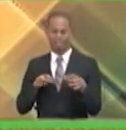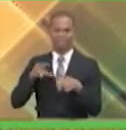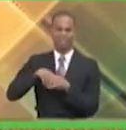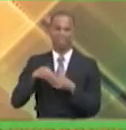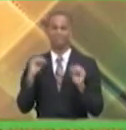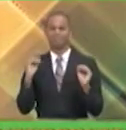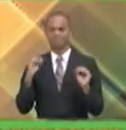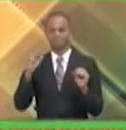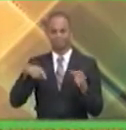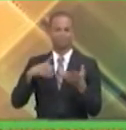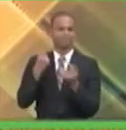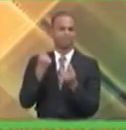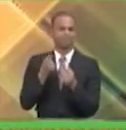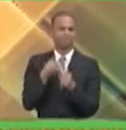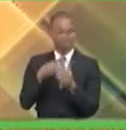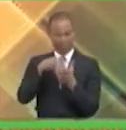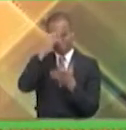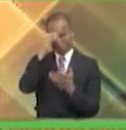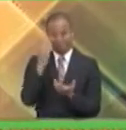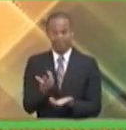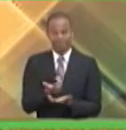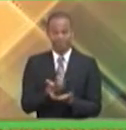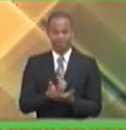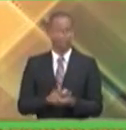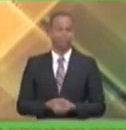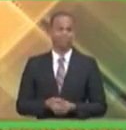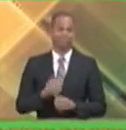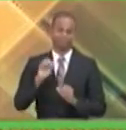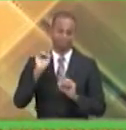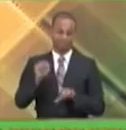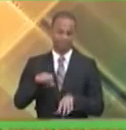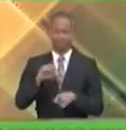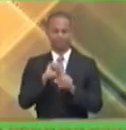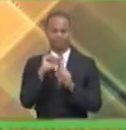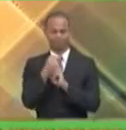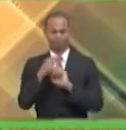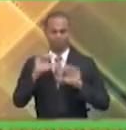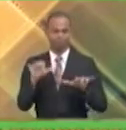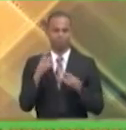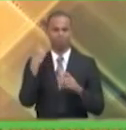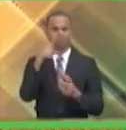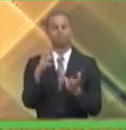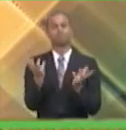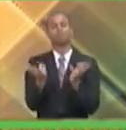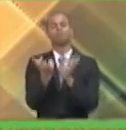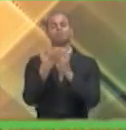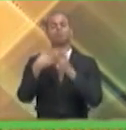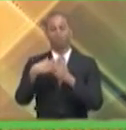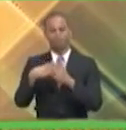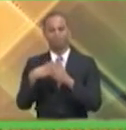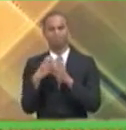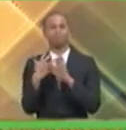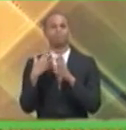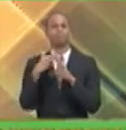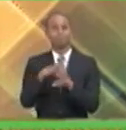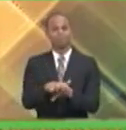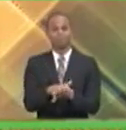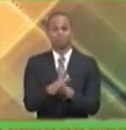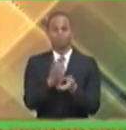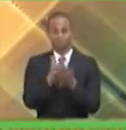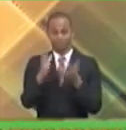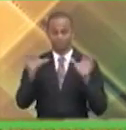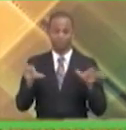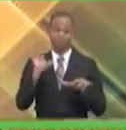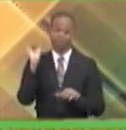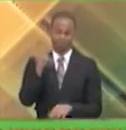Para incluirme debo aprender alemán. Así es. Crear las condiciones para que uno se incluya allí, eso es importante. Ustedes lo que hacen